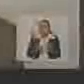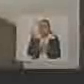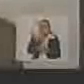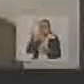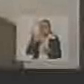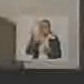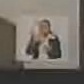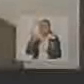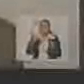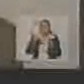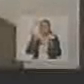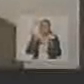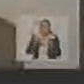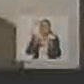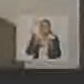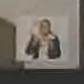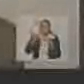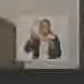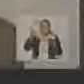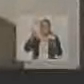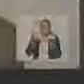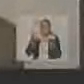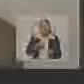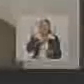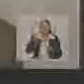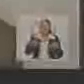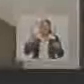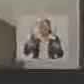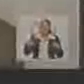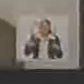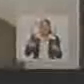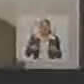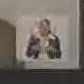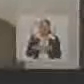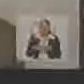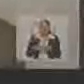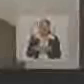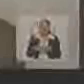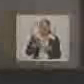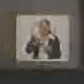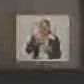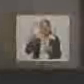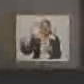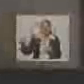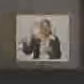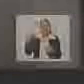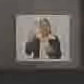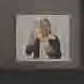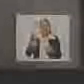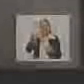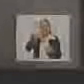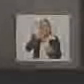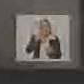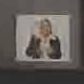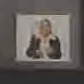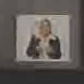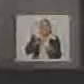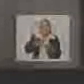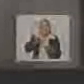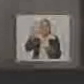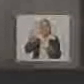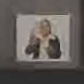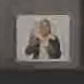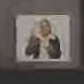vigilancia modernas, hará que nuestra comunidad goce de absoluto orden. Gracias. Le damos